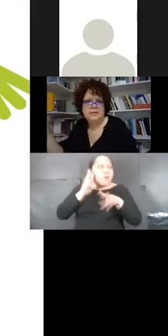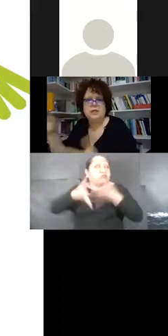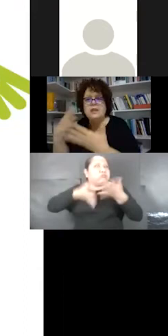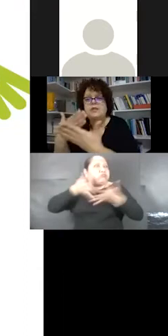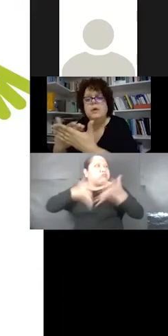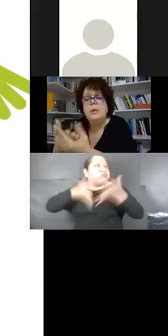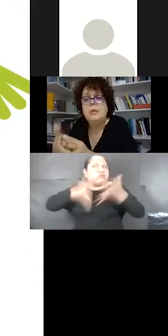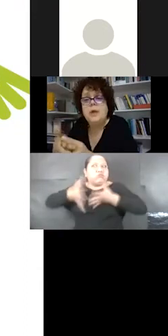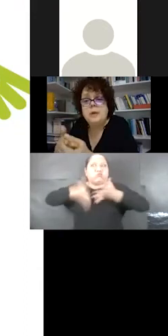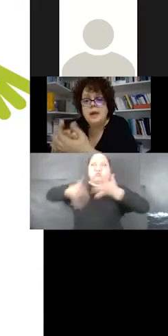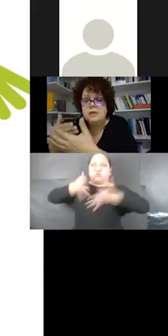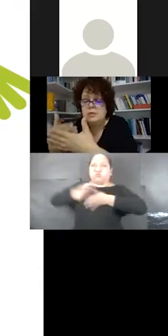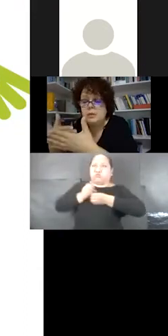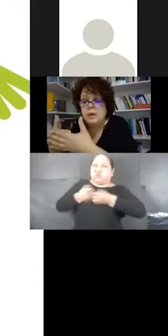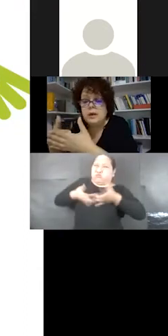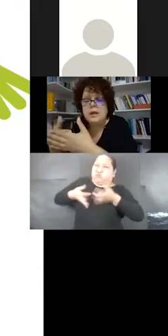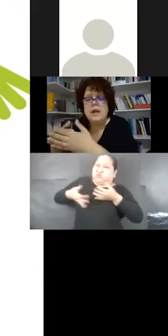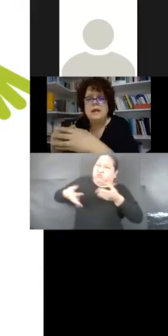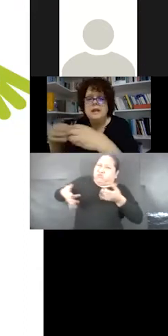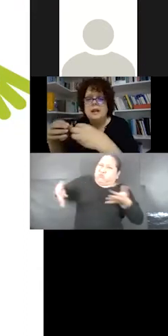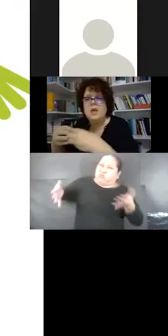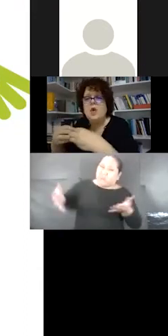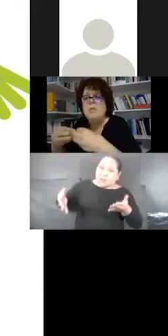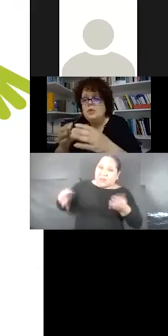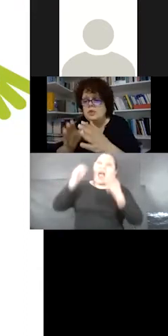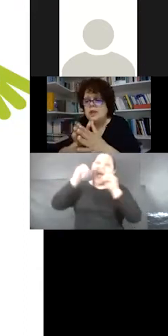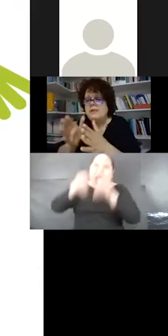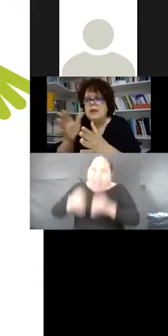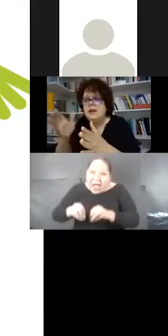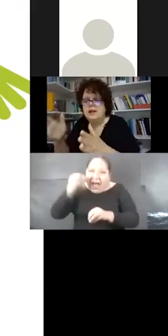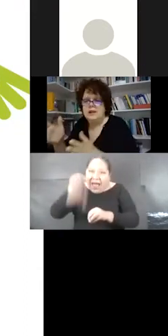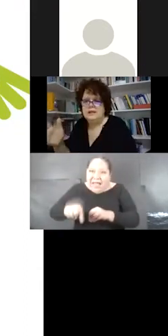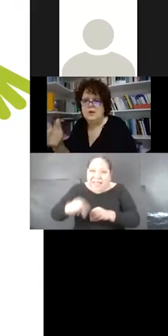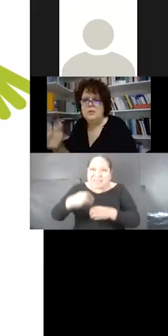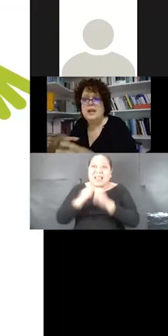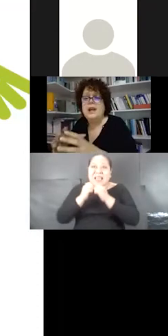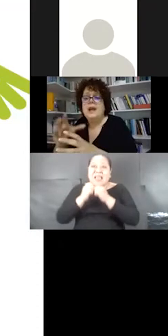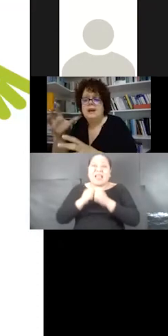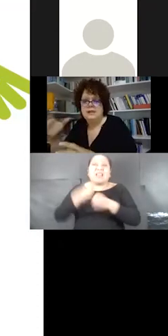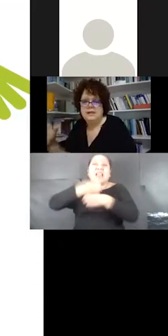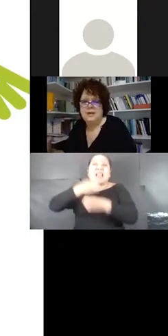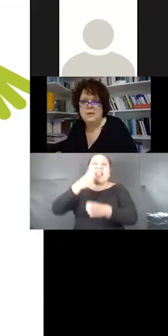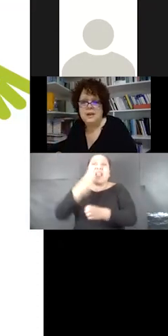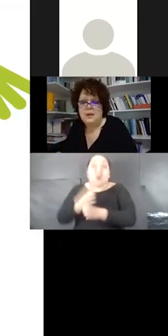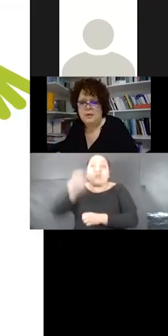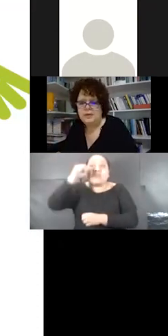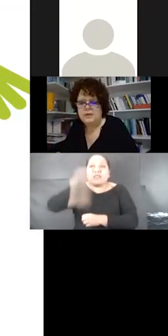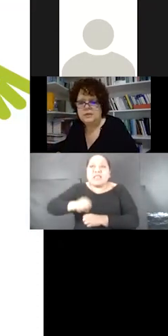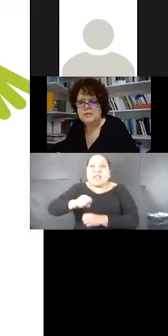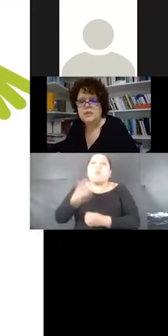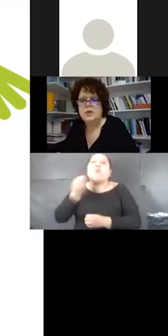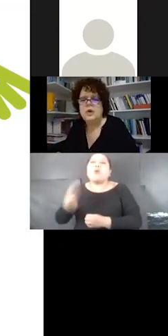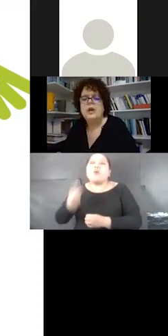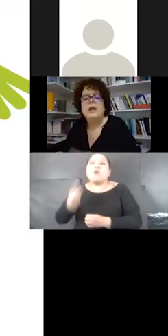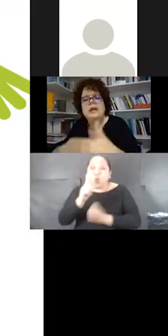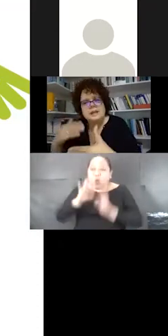¿no? Entonces, esa fue una prueba, es una prueba de que cómo se genera, cómo se crea una lengua, ¿no? Entonces,